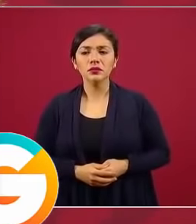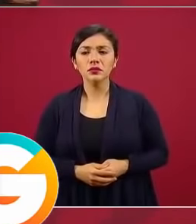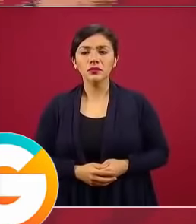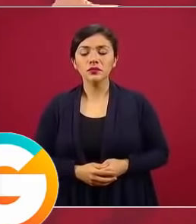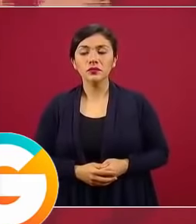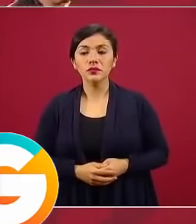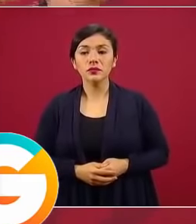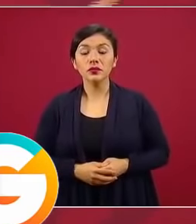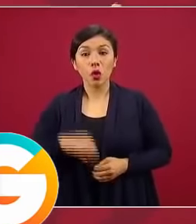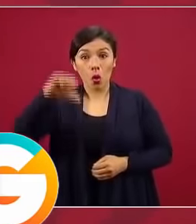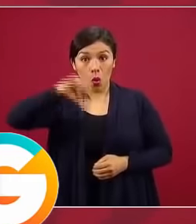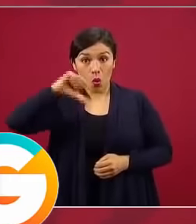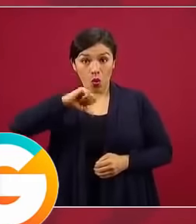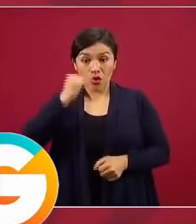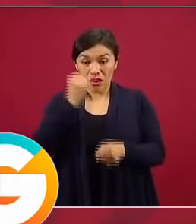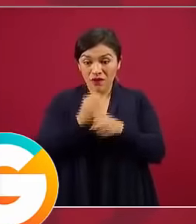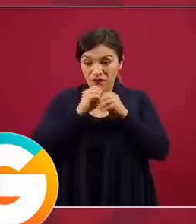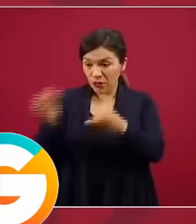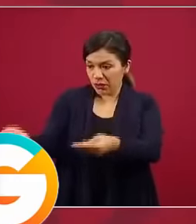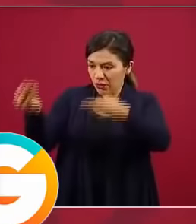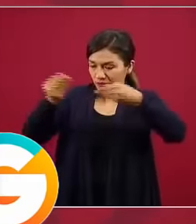Hoy, en el informe que me da